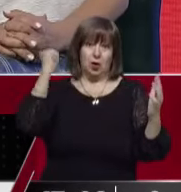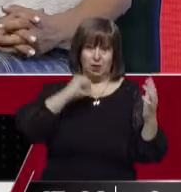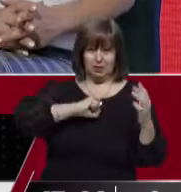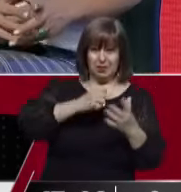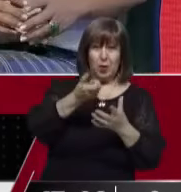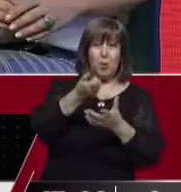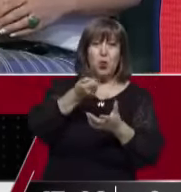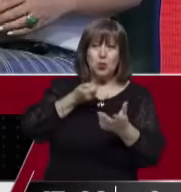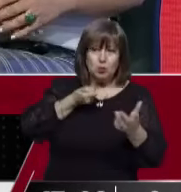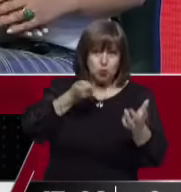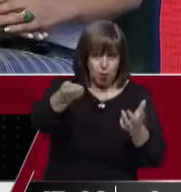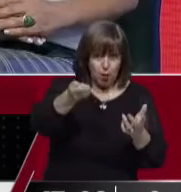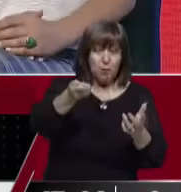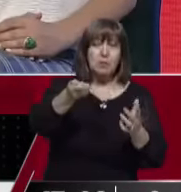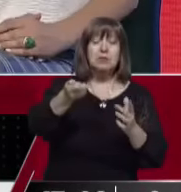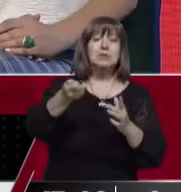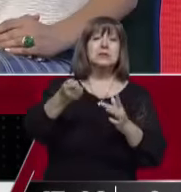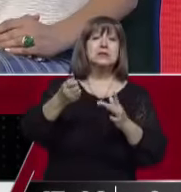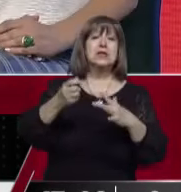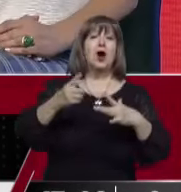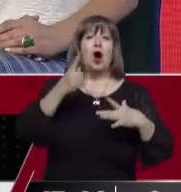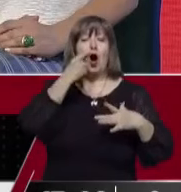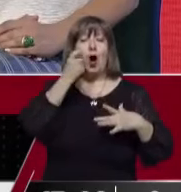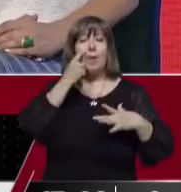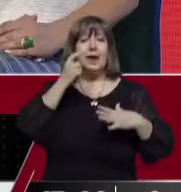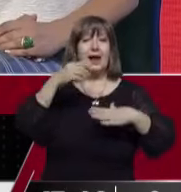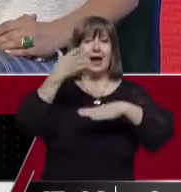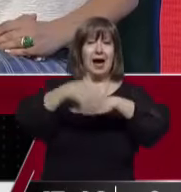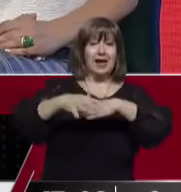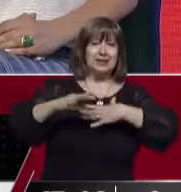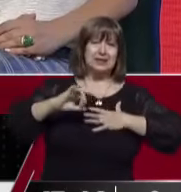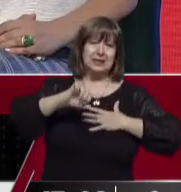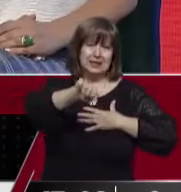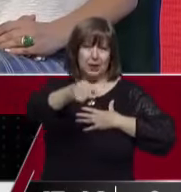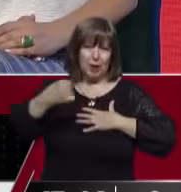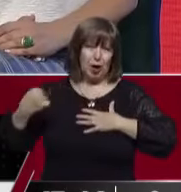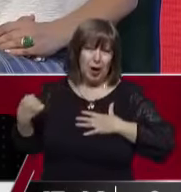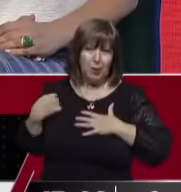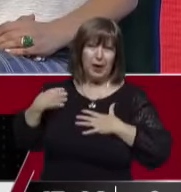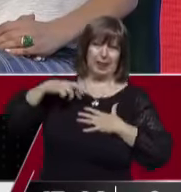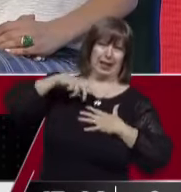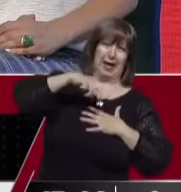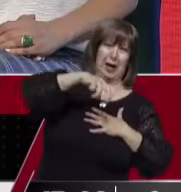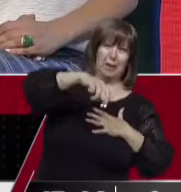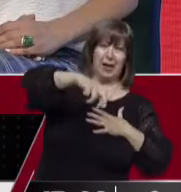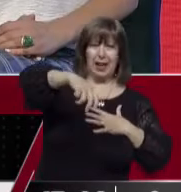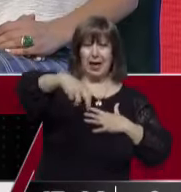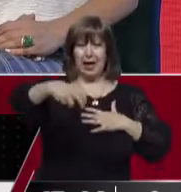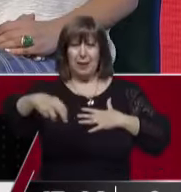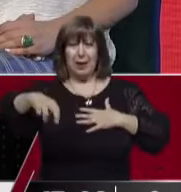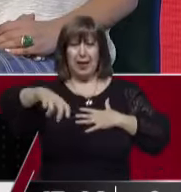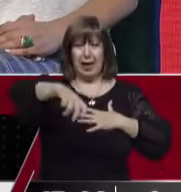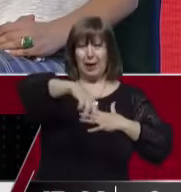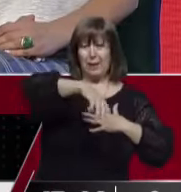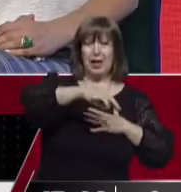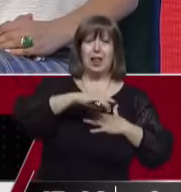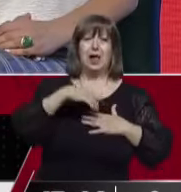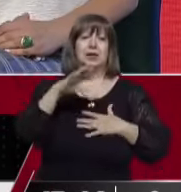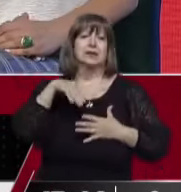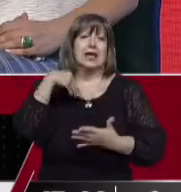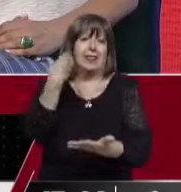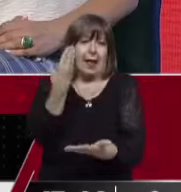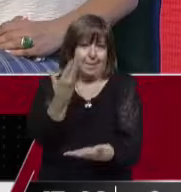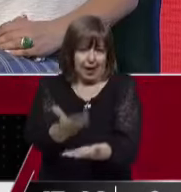manifestaban apenas nos veíamos y nos saludábamos era un hola y chao Entonces eso coincide con lo que sí nos dice este